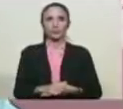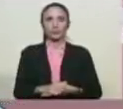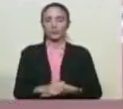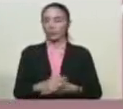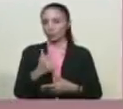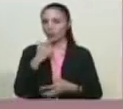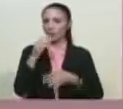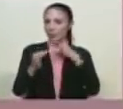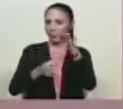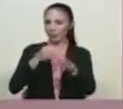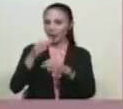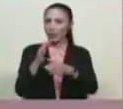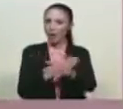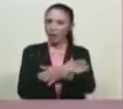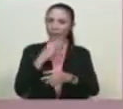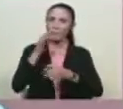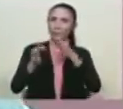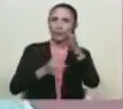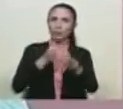diciendo.